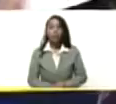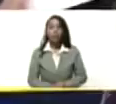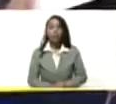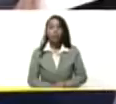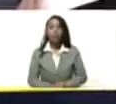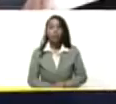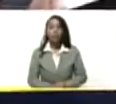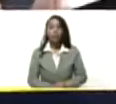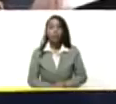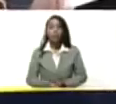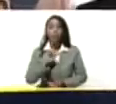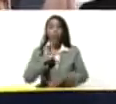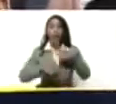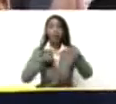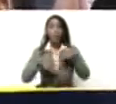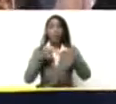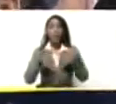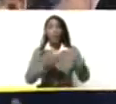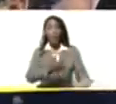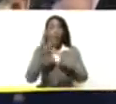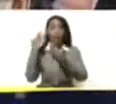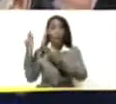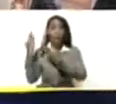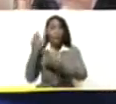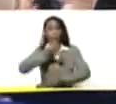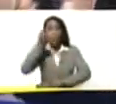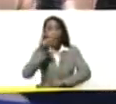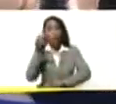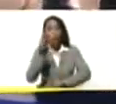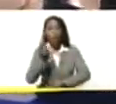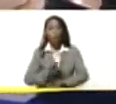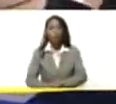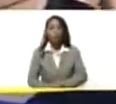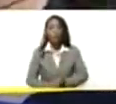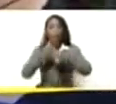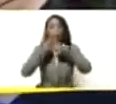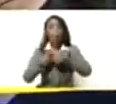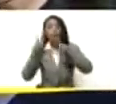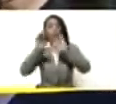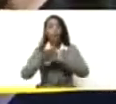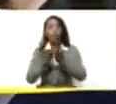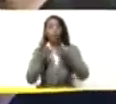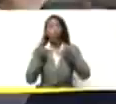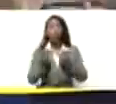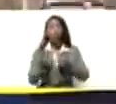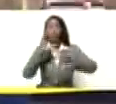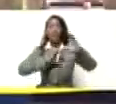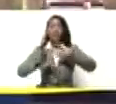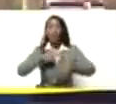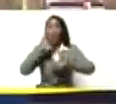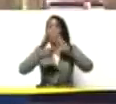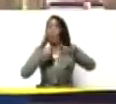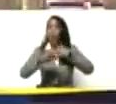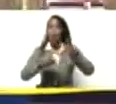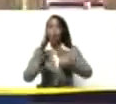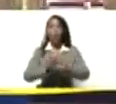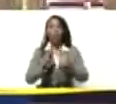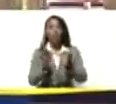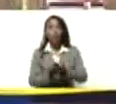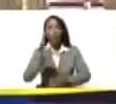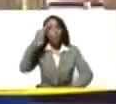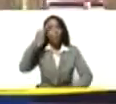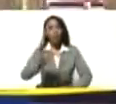un elemento de esa realidad hay otro mundo en lo económico en lo científico en lo político en lo geopolítico en